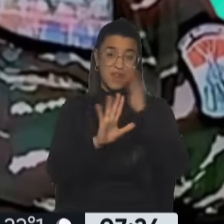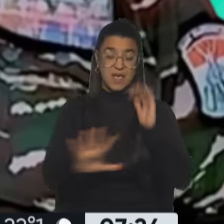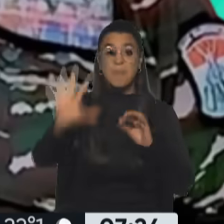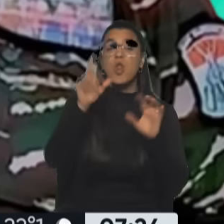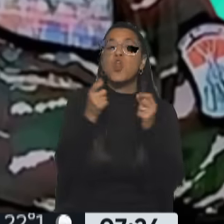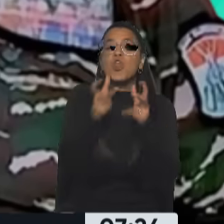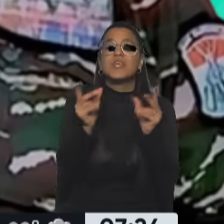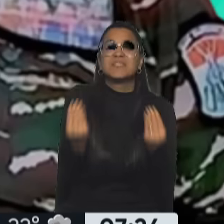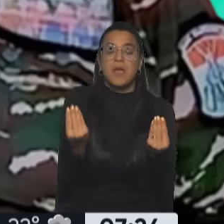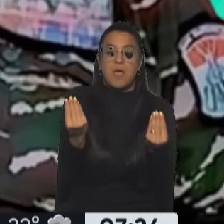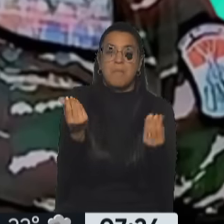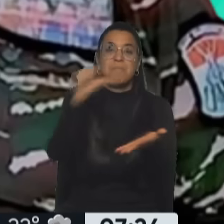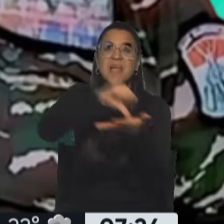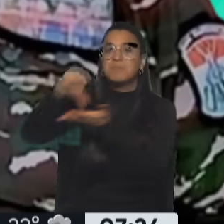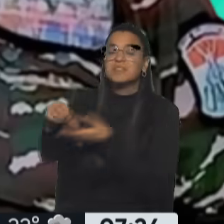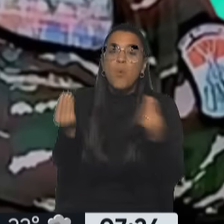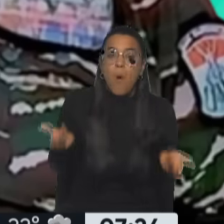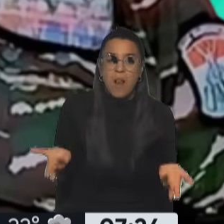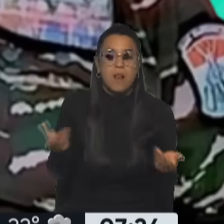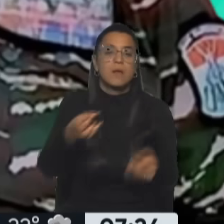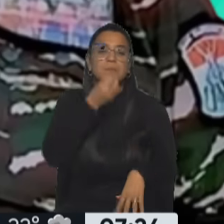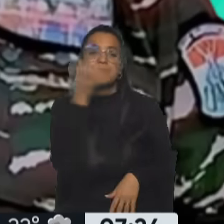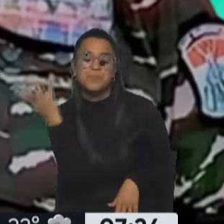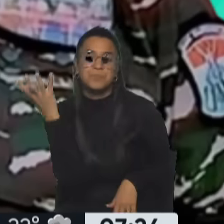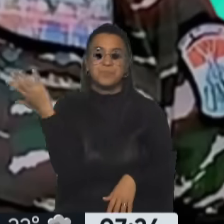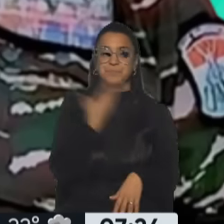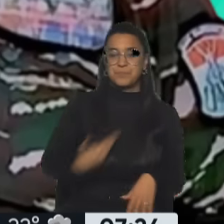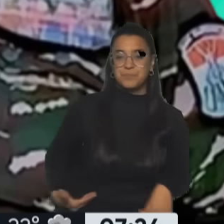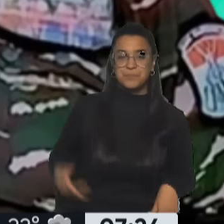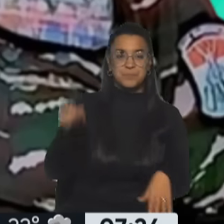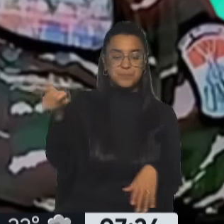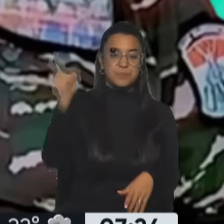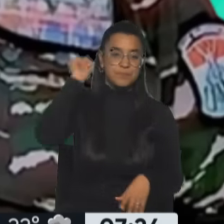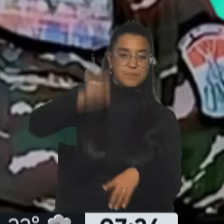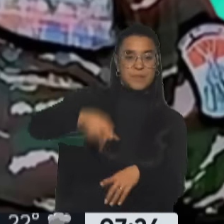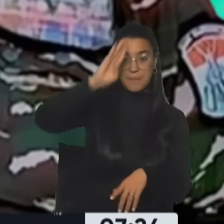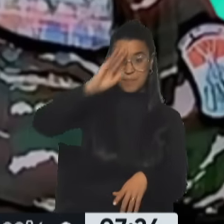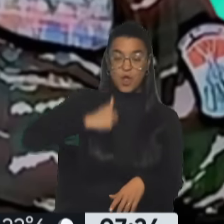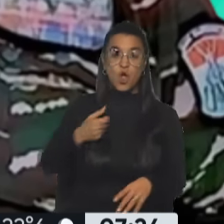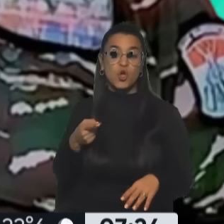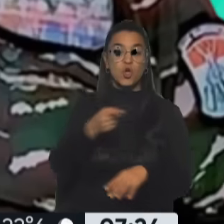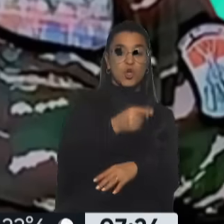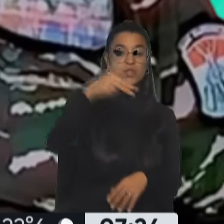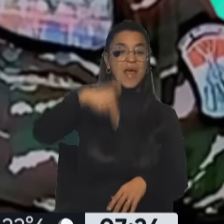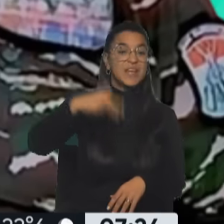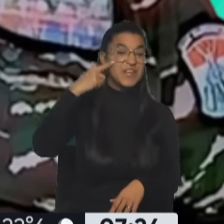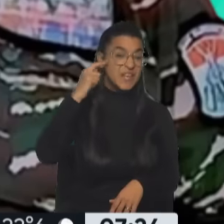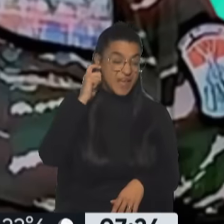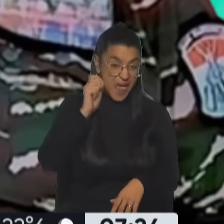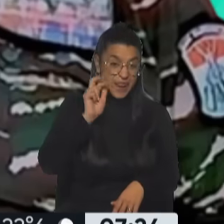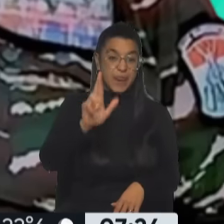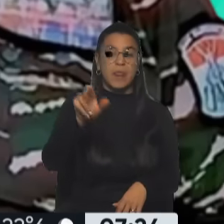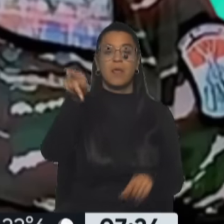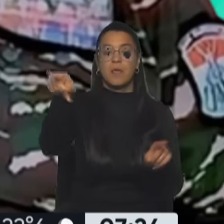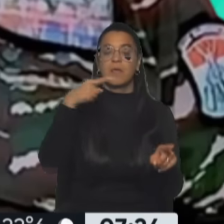cuáles son. Cualquier estado desde el que se dirija una acción militar contra el Níger será considerado